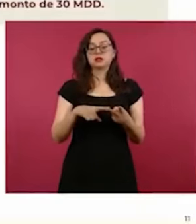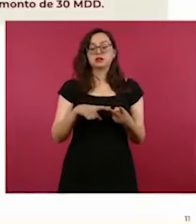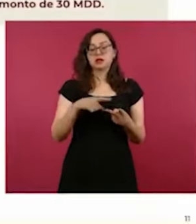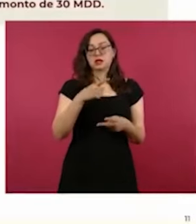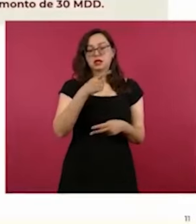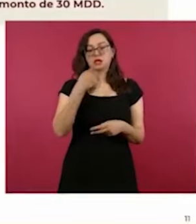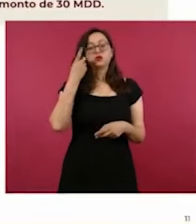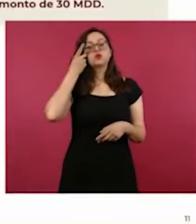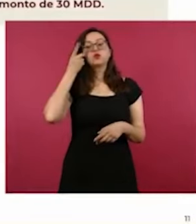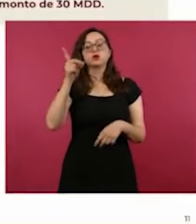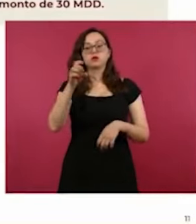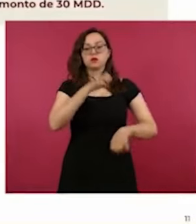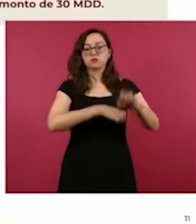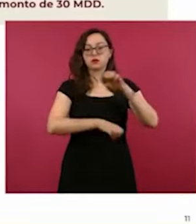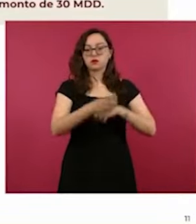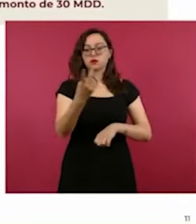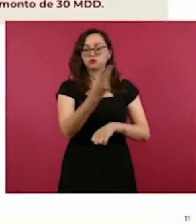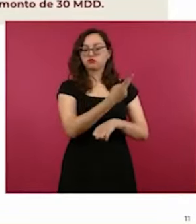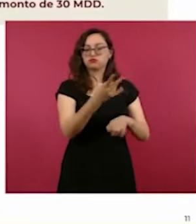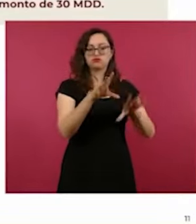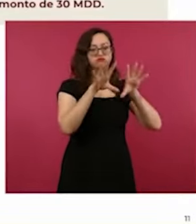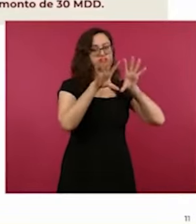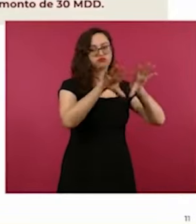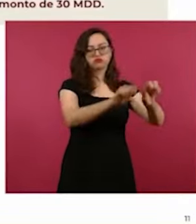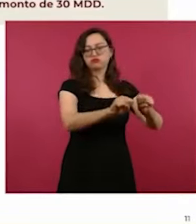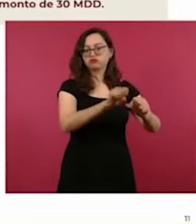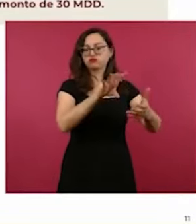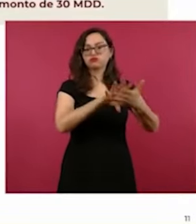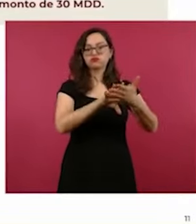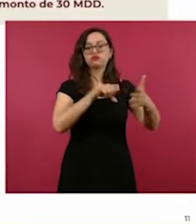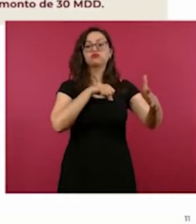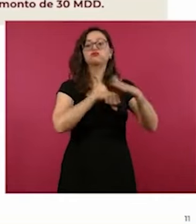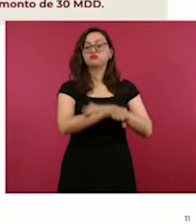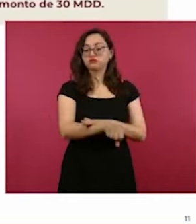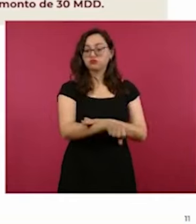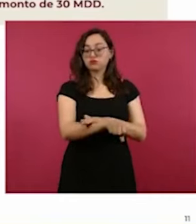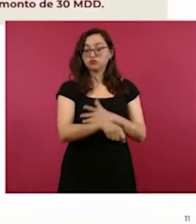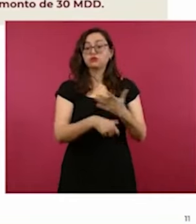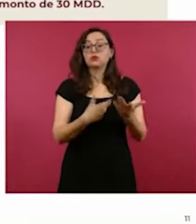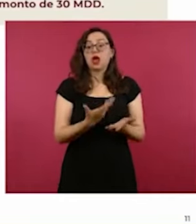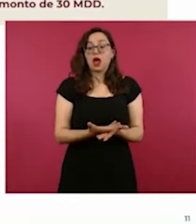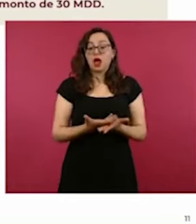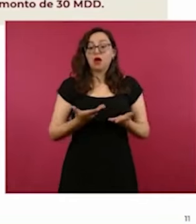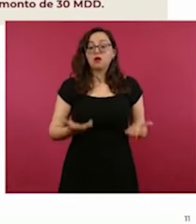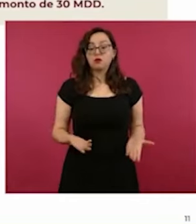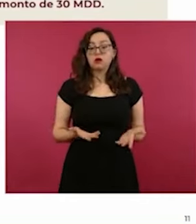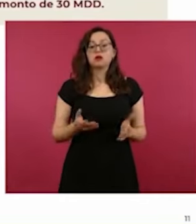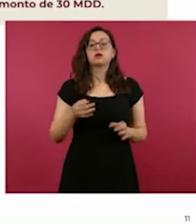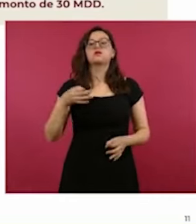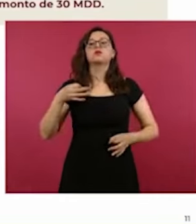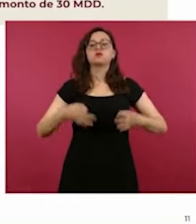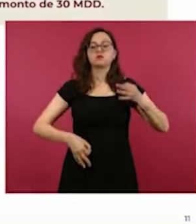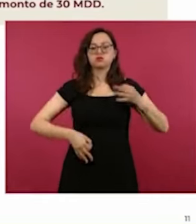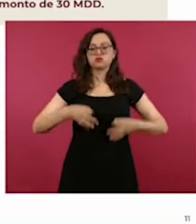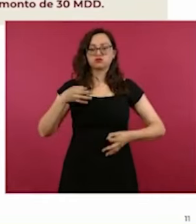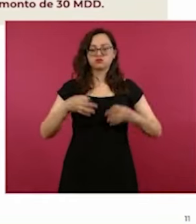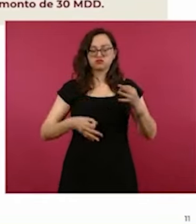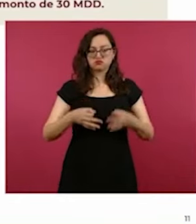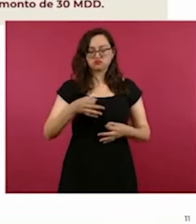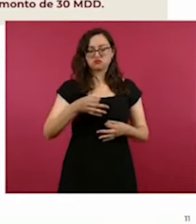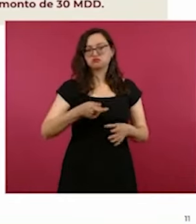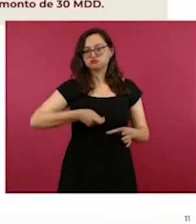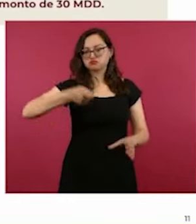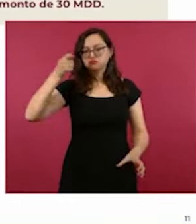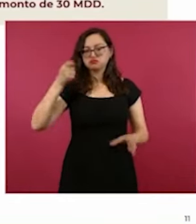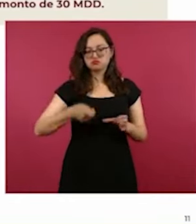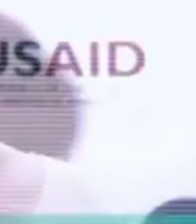su contra María Amparo casar ha defendido su inocencia y ha calificado el caso como difamación en una entrevista con cido